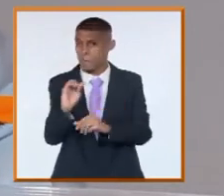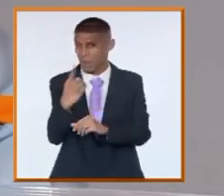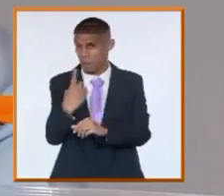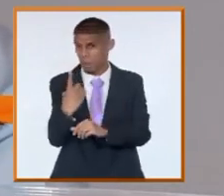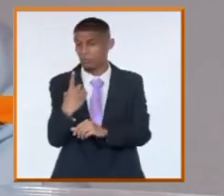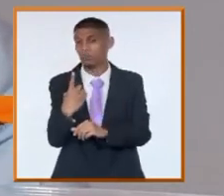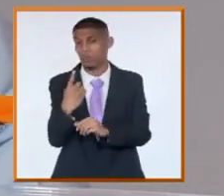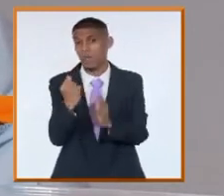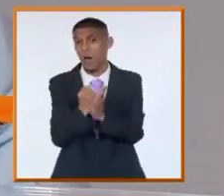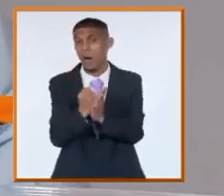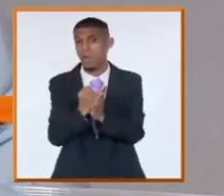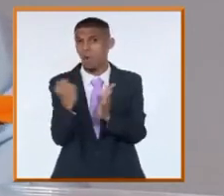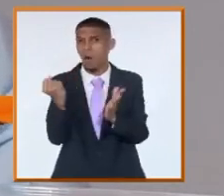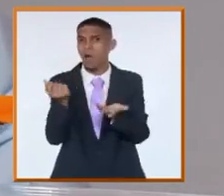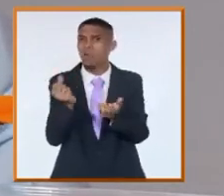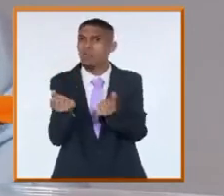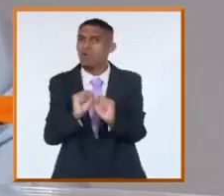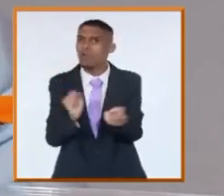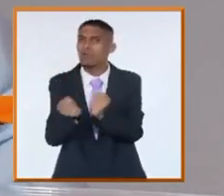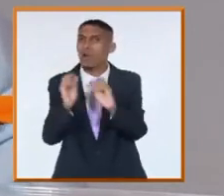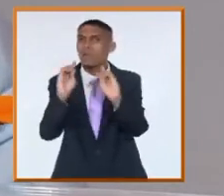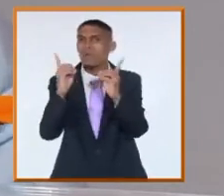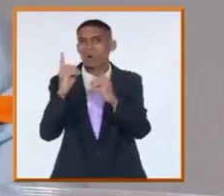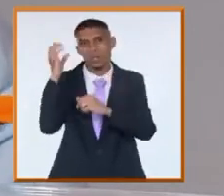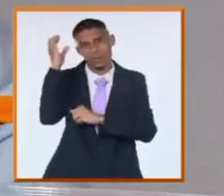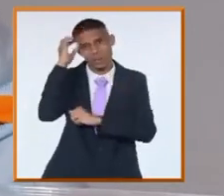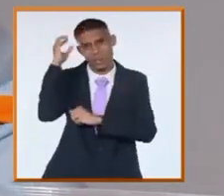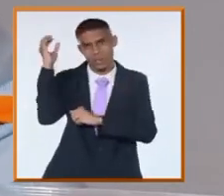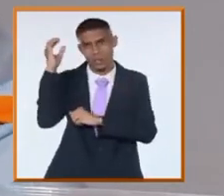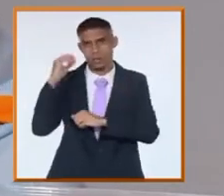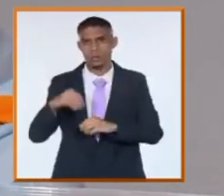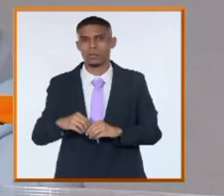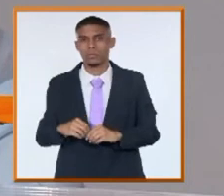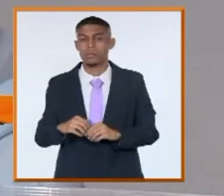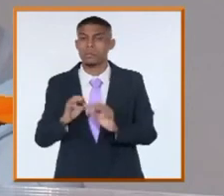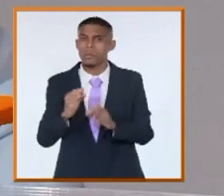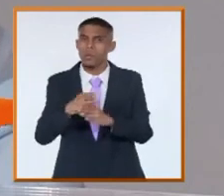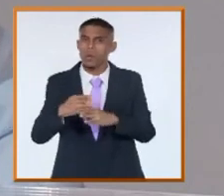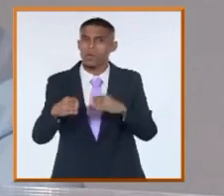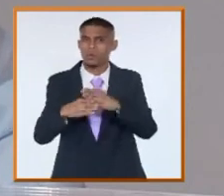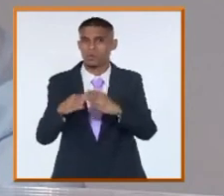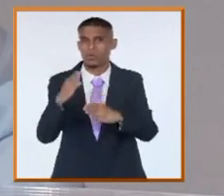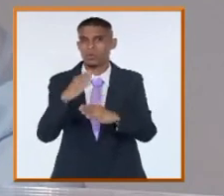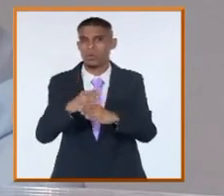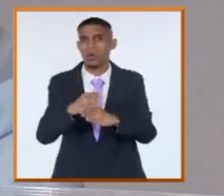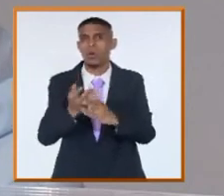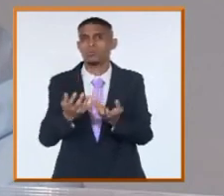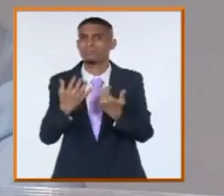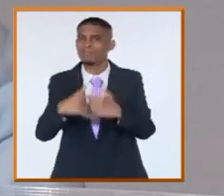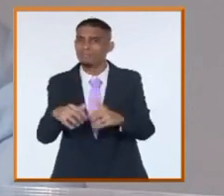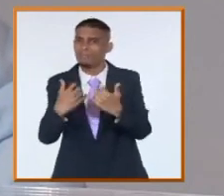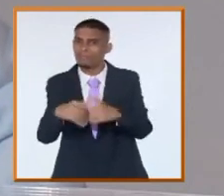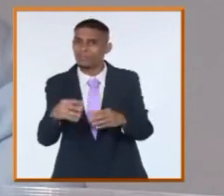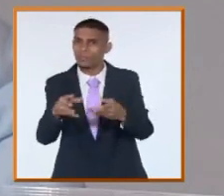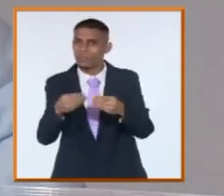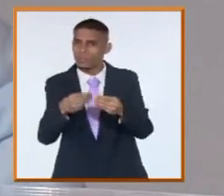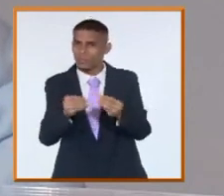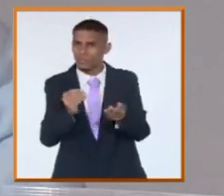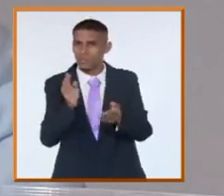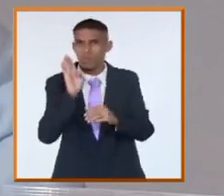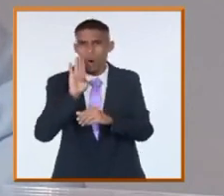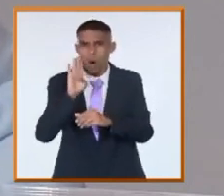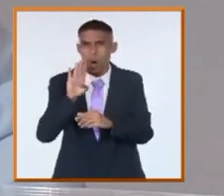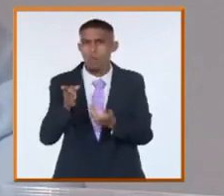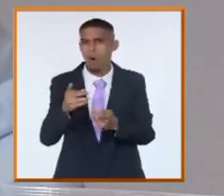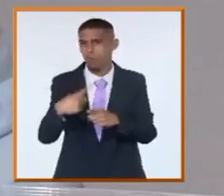dirigir y controlar las políticas del estado y del gobierno en materia de construcción producción de materiales de construcción y